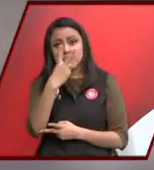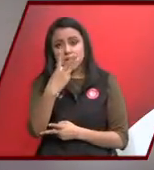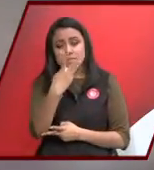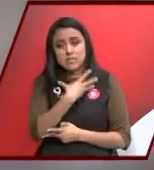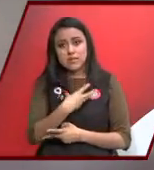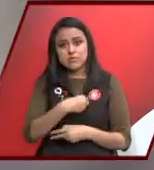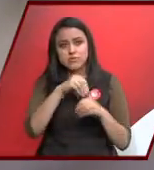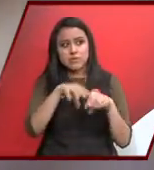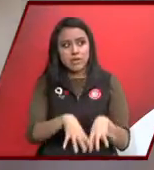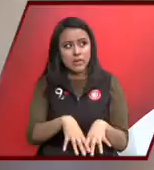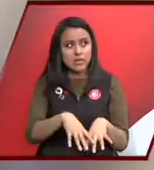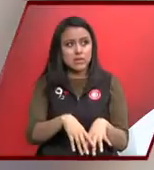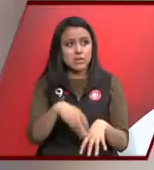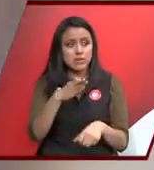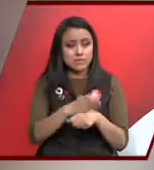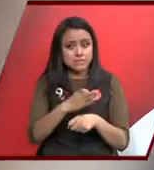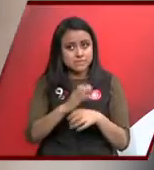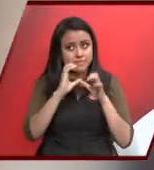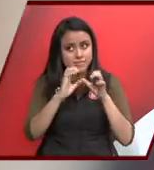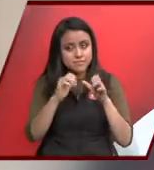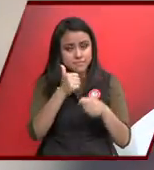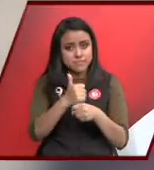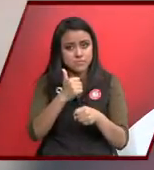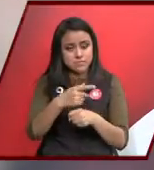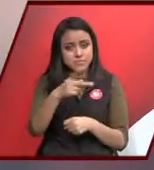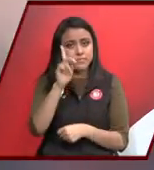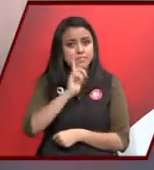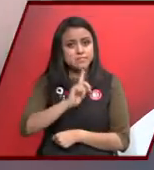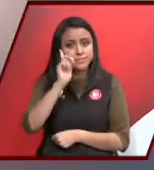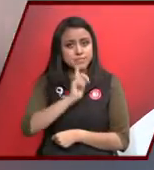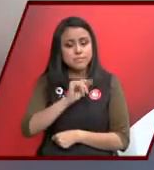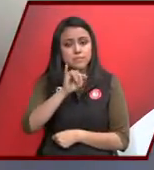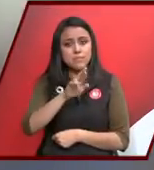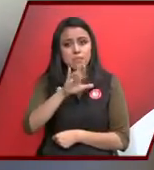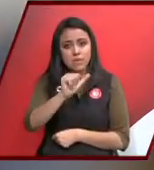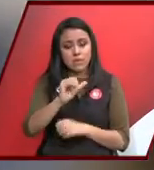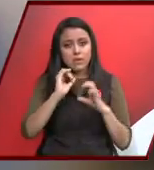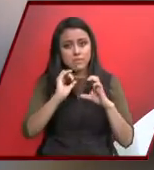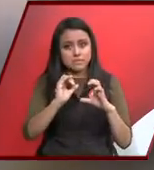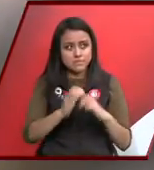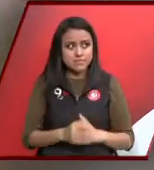3 de ellos, quienes quedan al cuidado de su abuela, doña María Mosqueda.